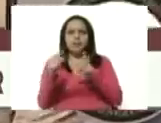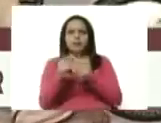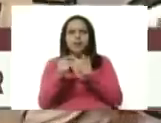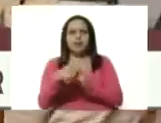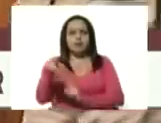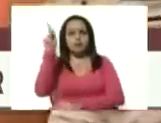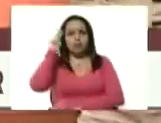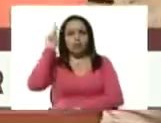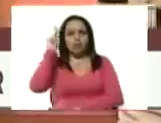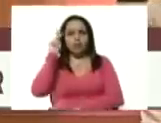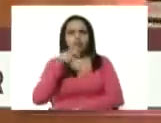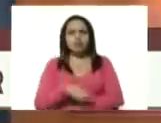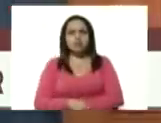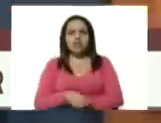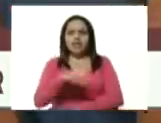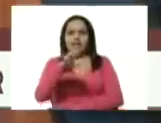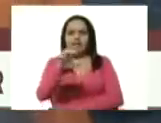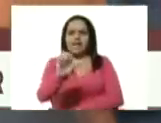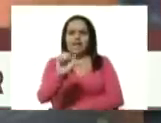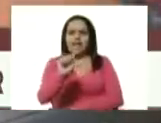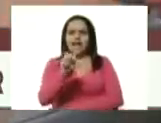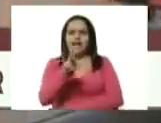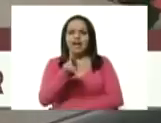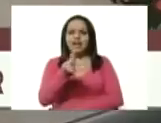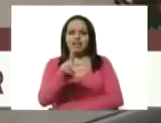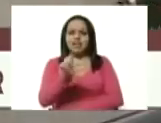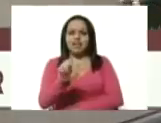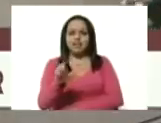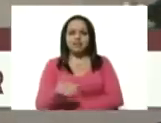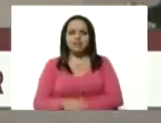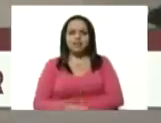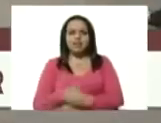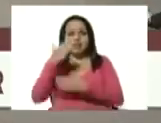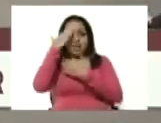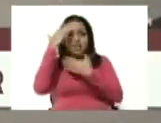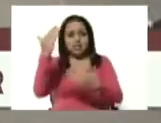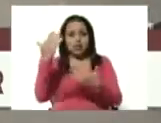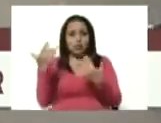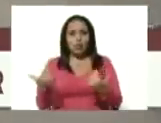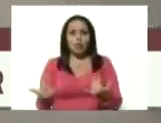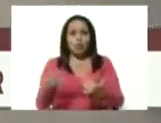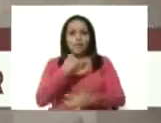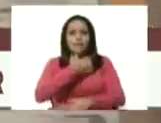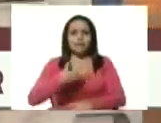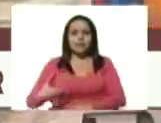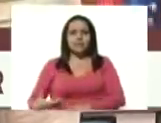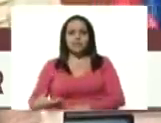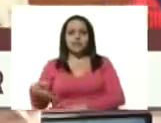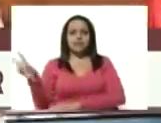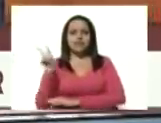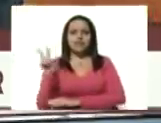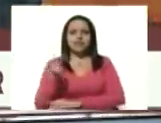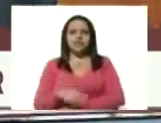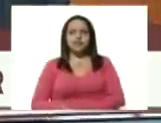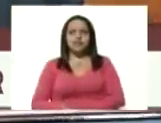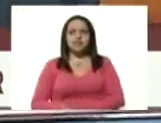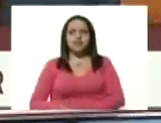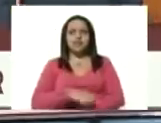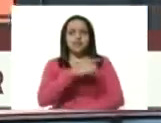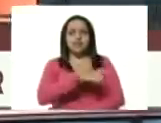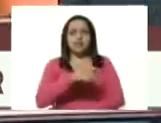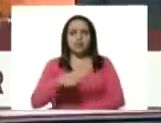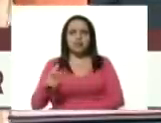profesor Earle Herrera, que saluda de esta manera al presidente constitucional de la República Bolivariana de Venezuela y a las